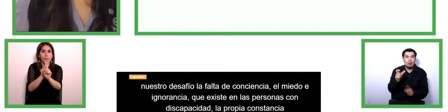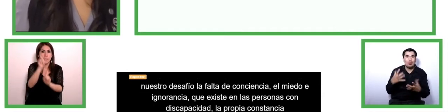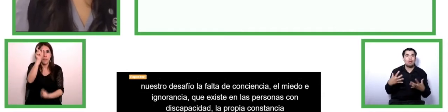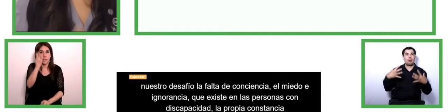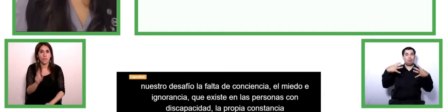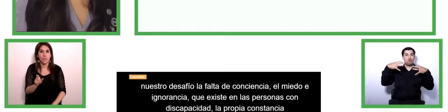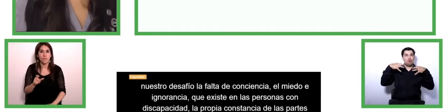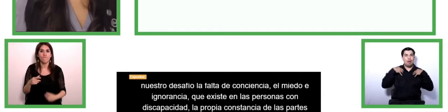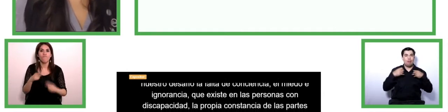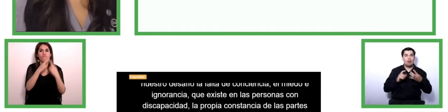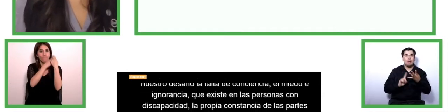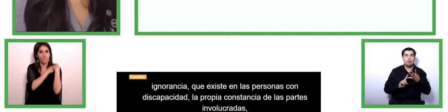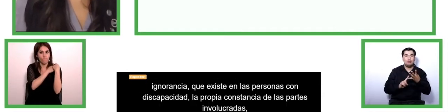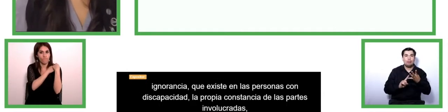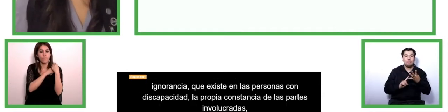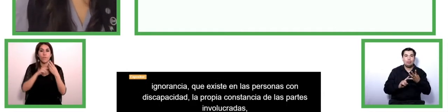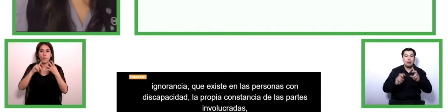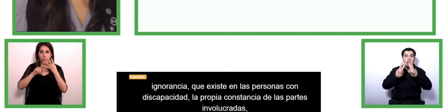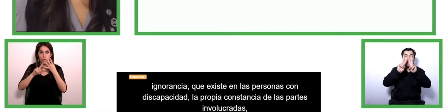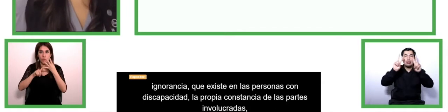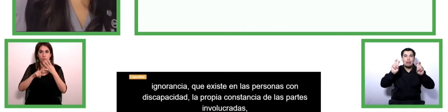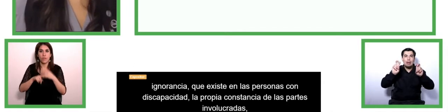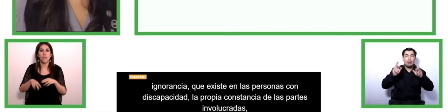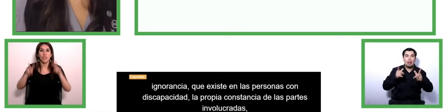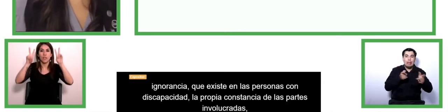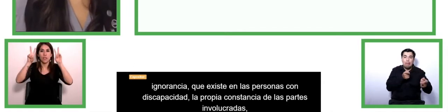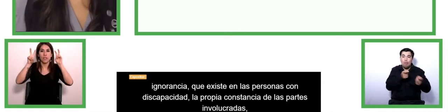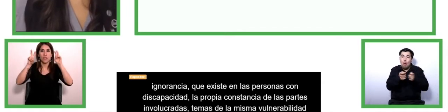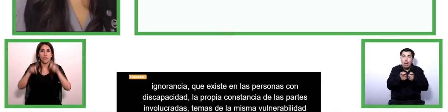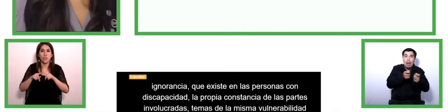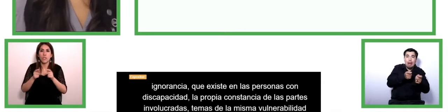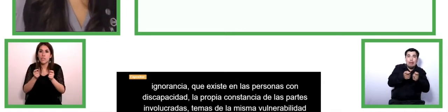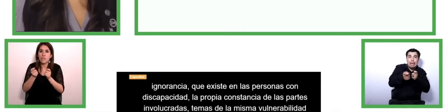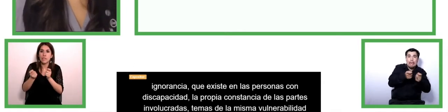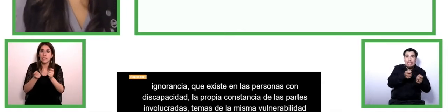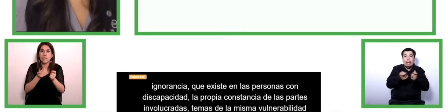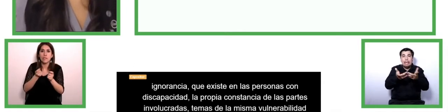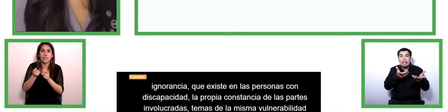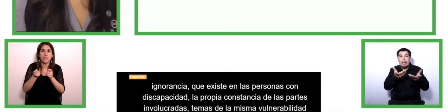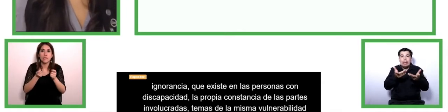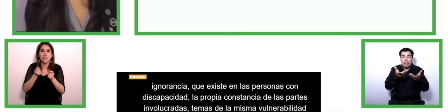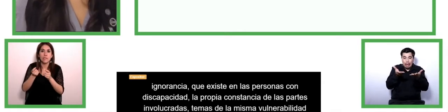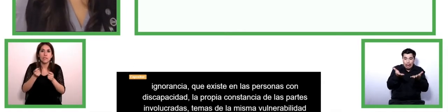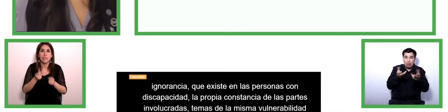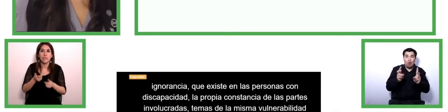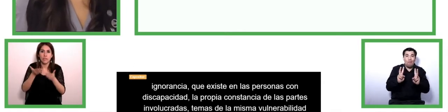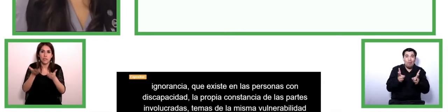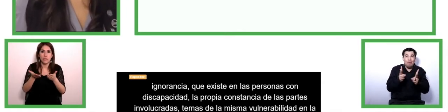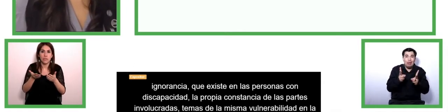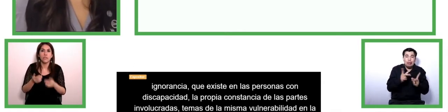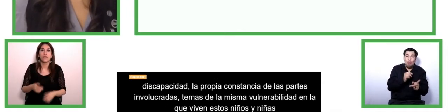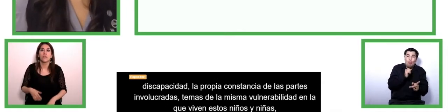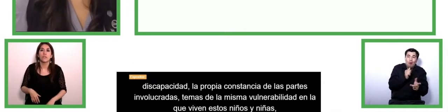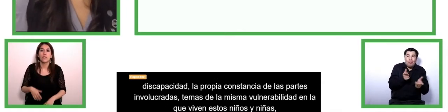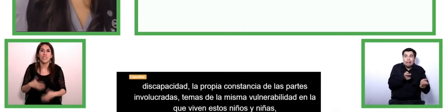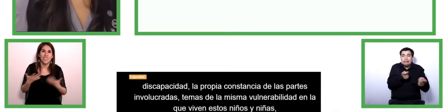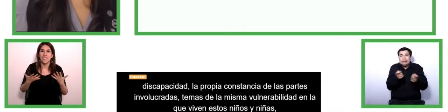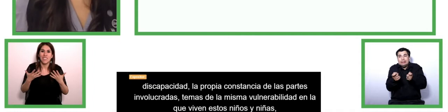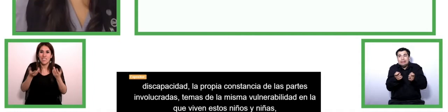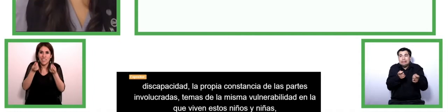involucradas, temas de la misma vulnerabilidad en la que viven estos niños y niñas, pues también